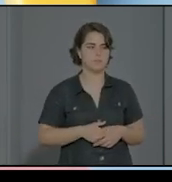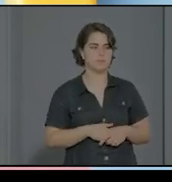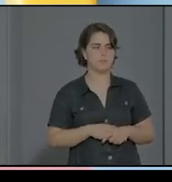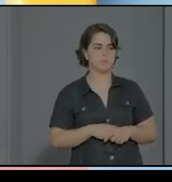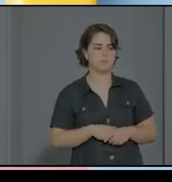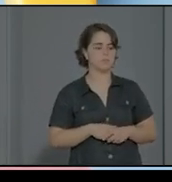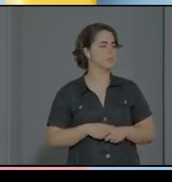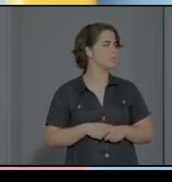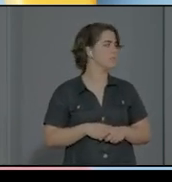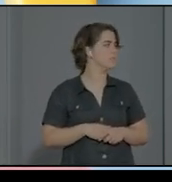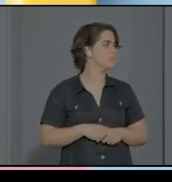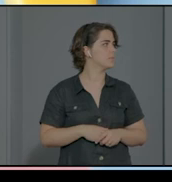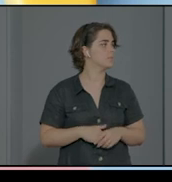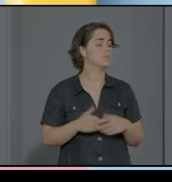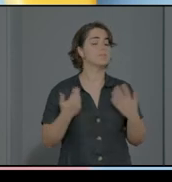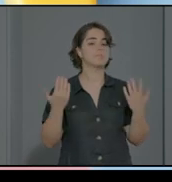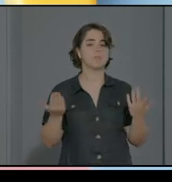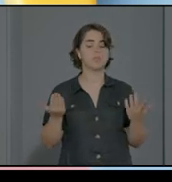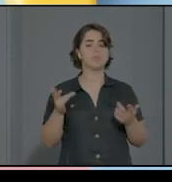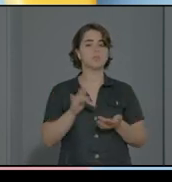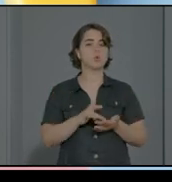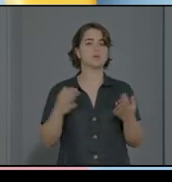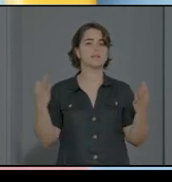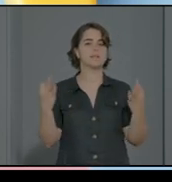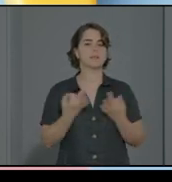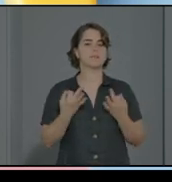Y de hecho lo que pasa es que